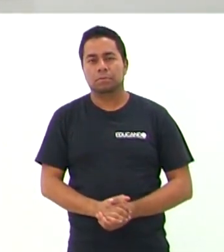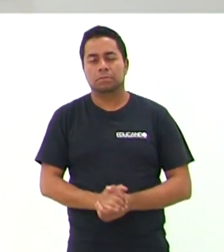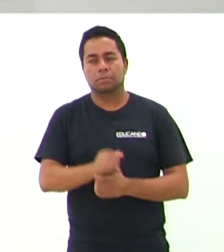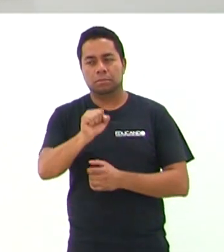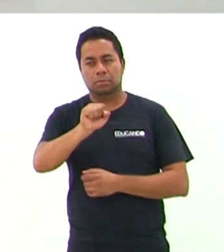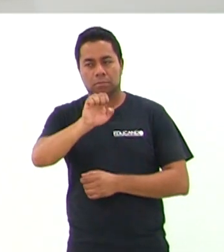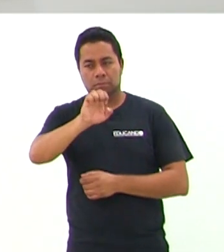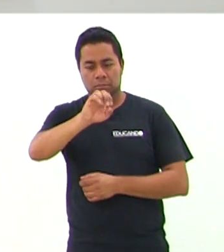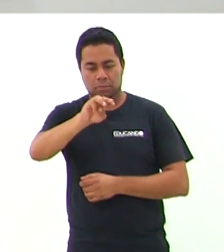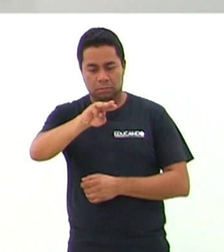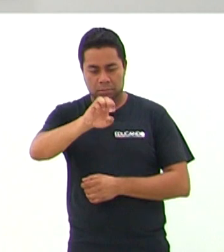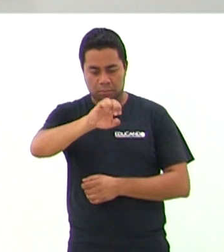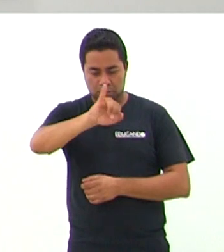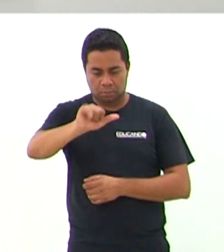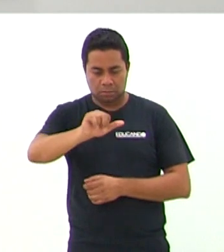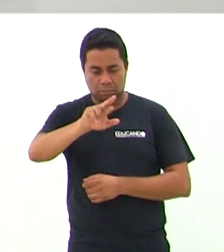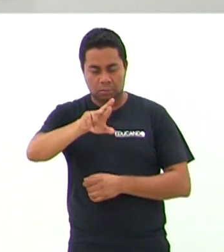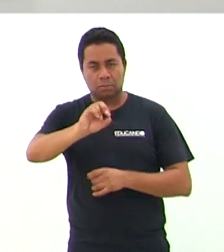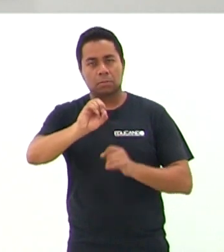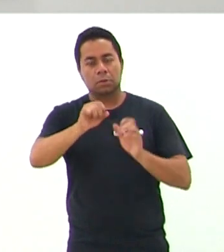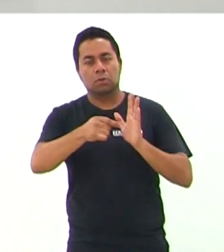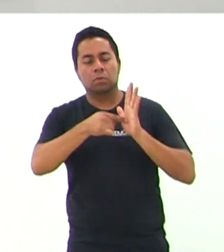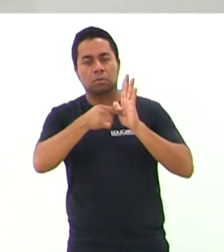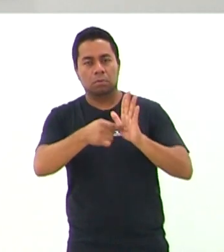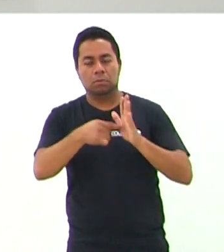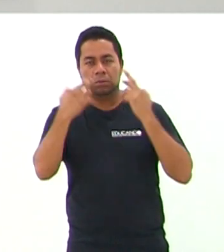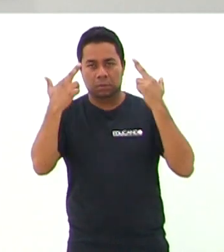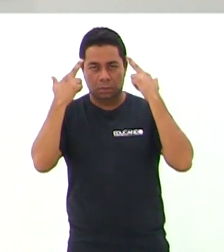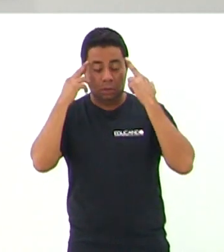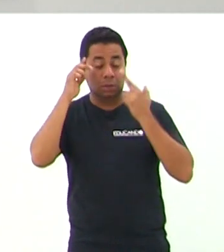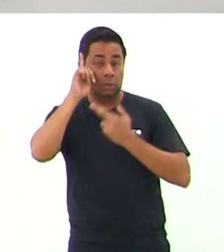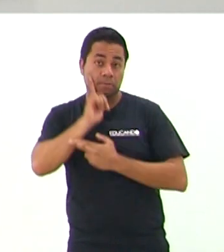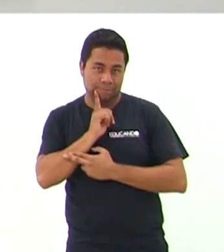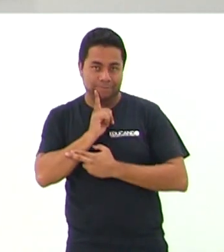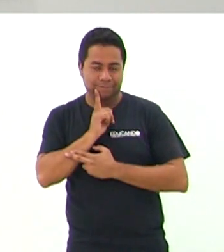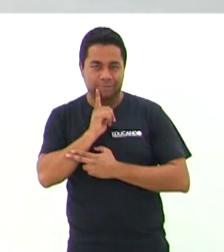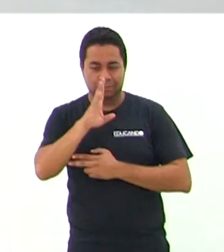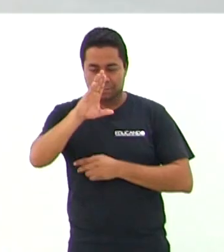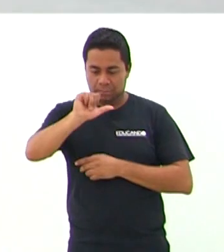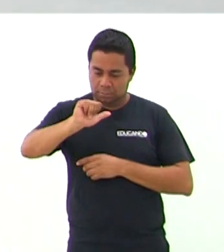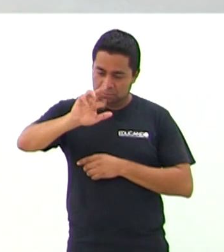Semejar o mostrar, dice, la emperatriz Carlota